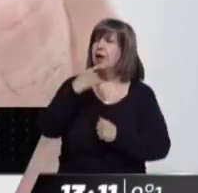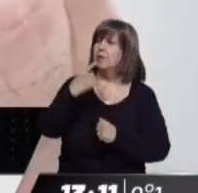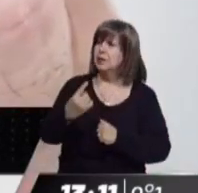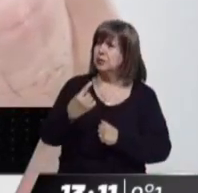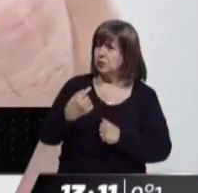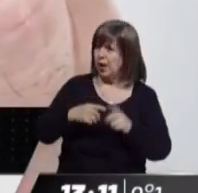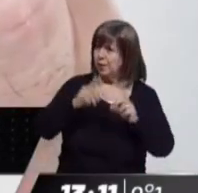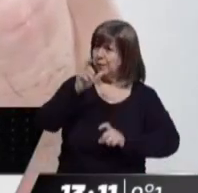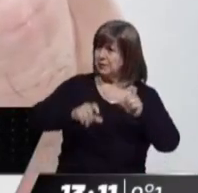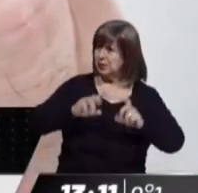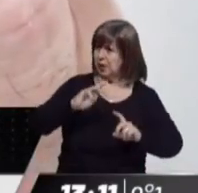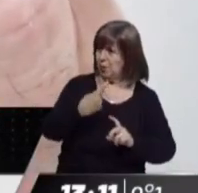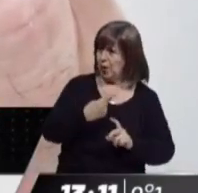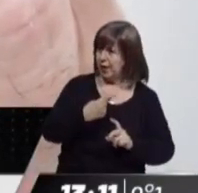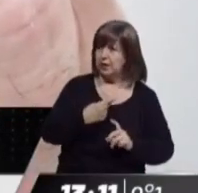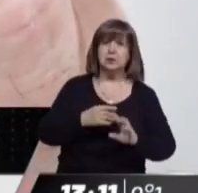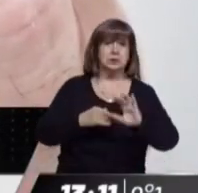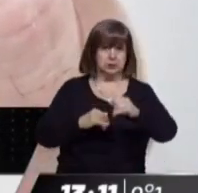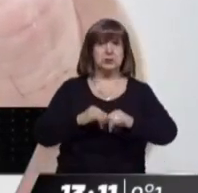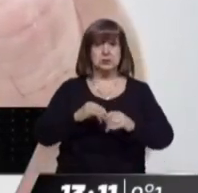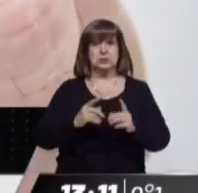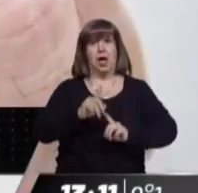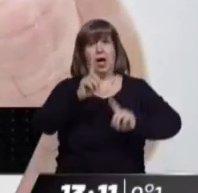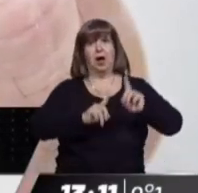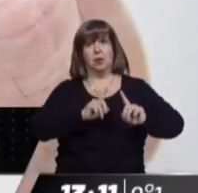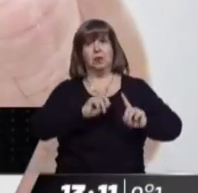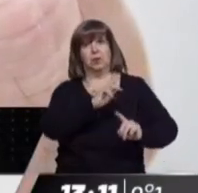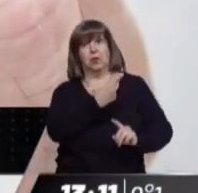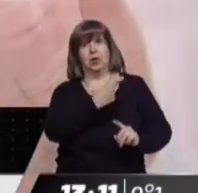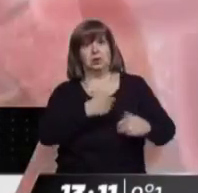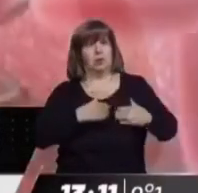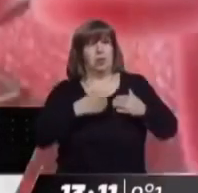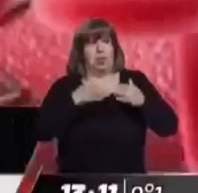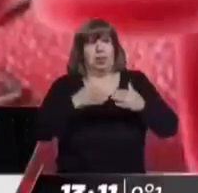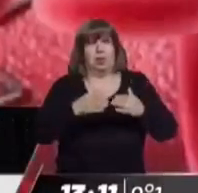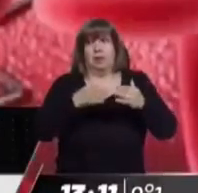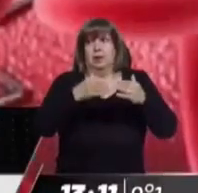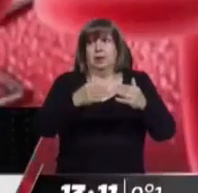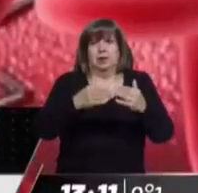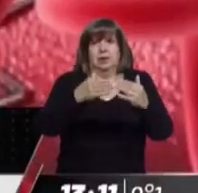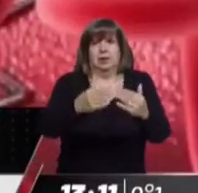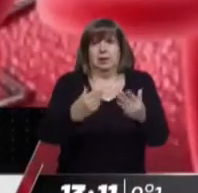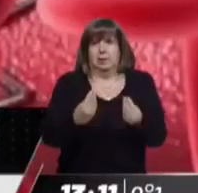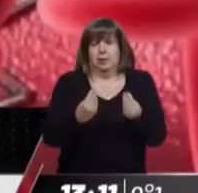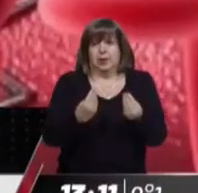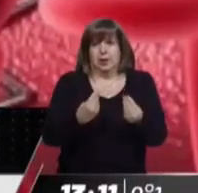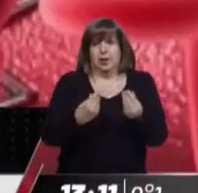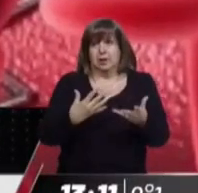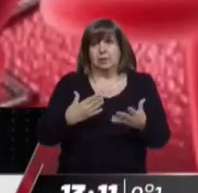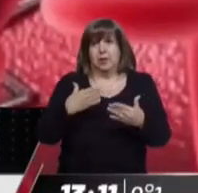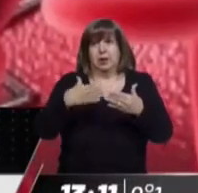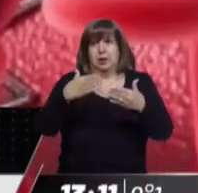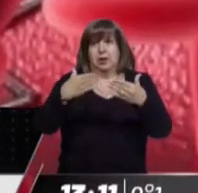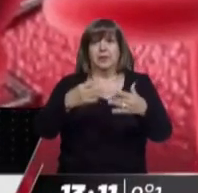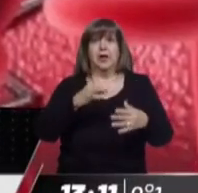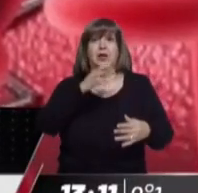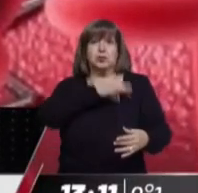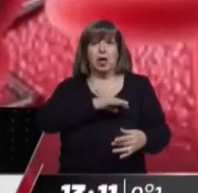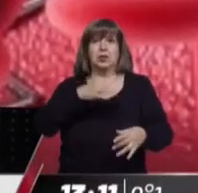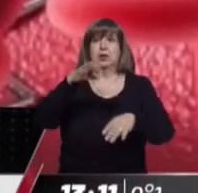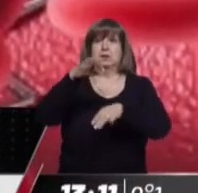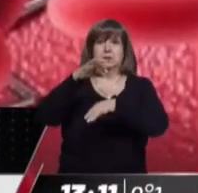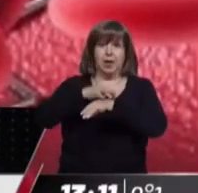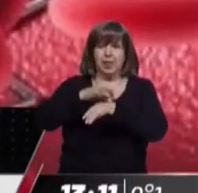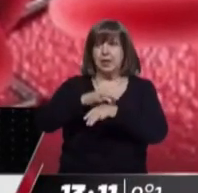Esfera en algunos casos sí puede suceder los honorarios van perdiendo no solamente por la realidad del país que ha hecho que todos los sueldos se